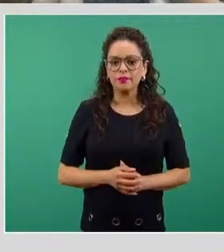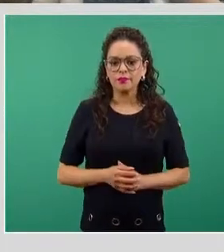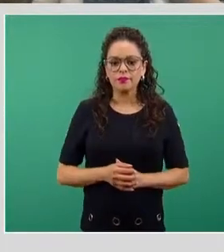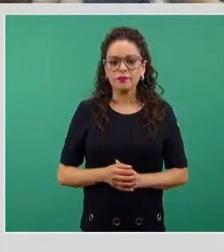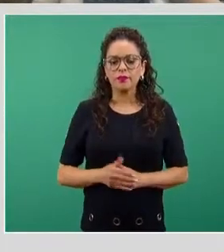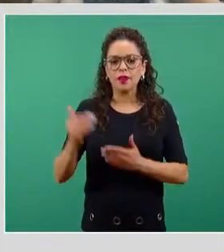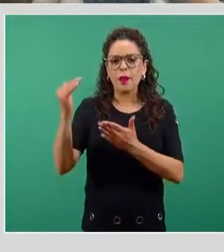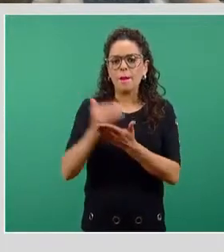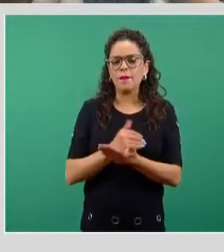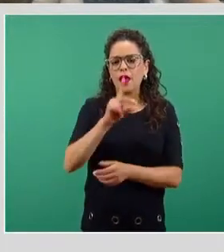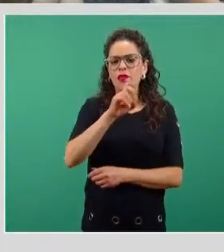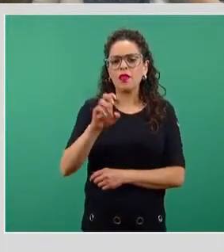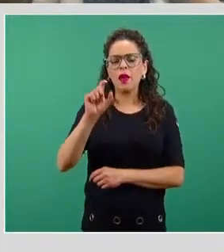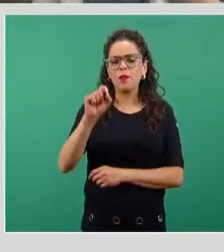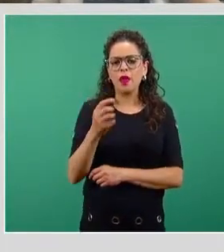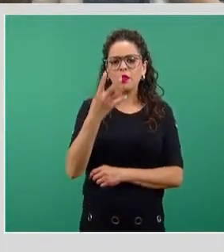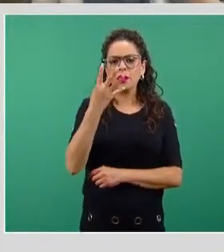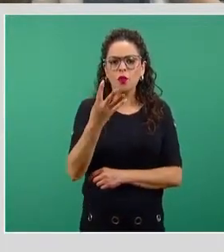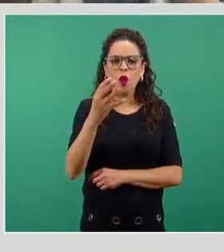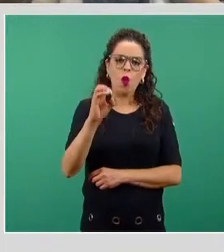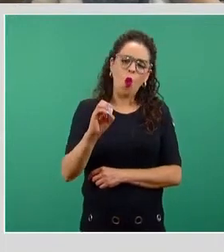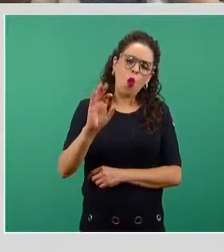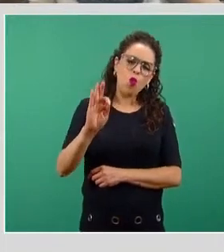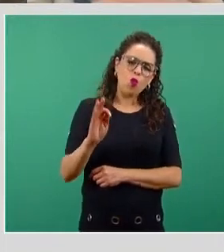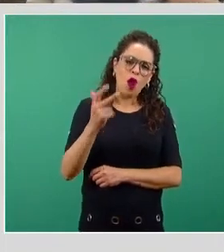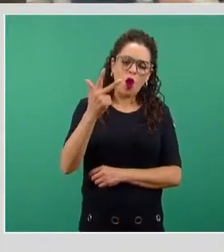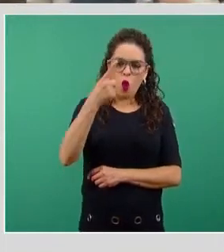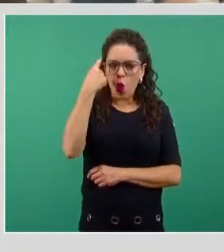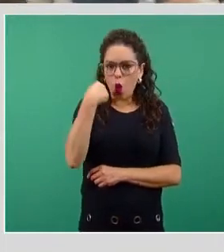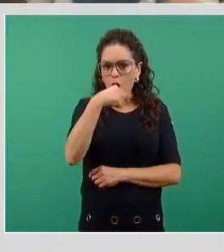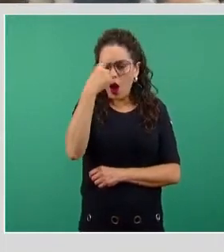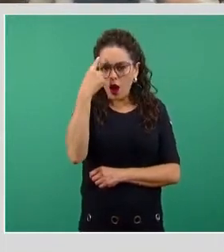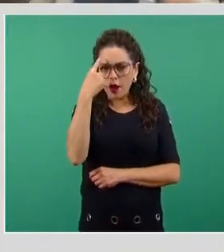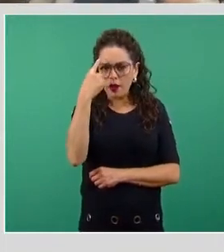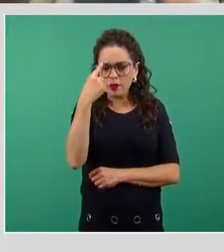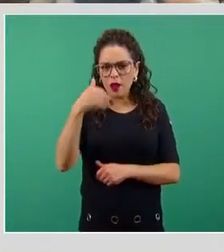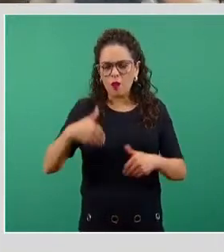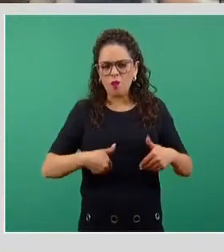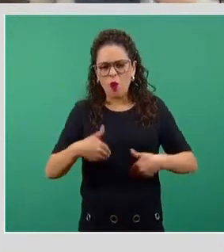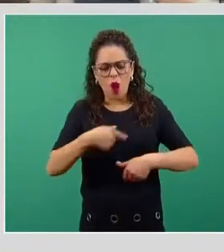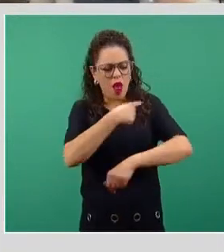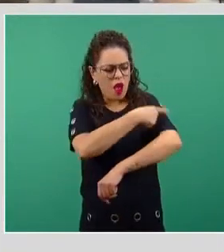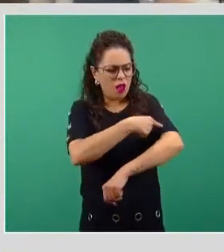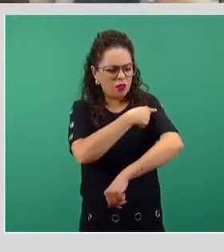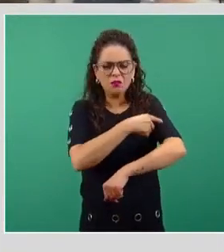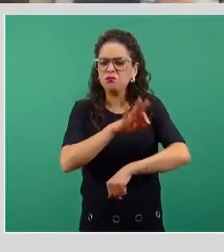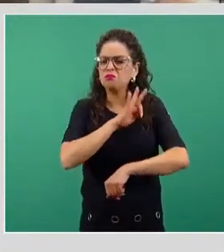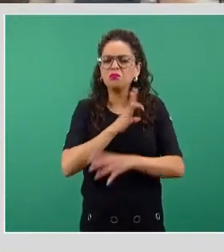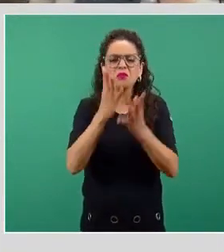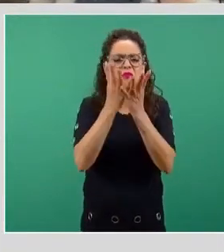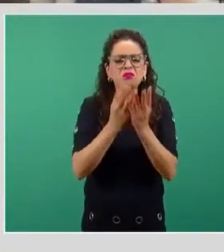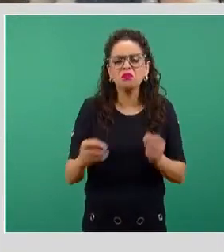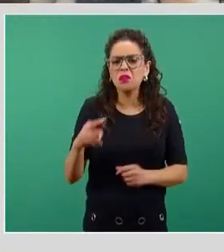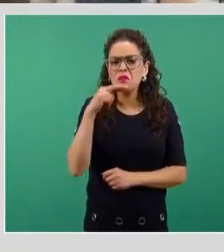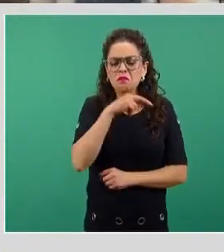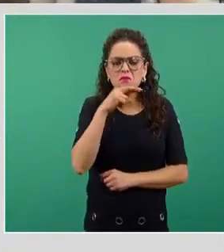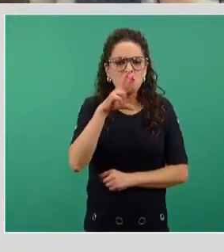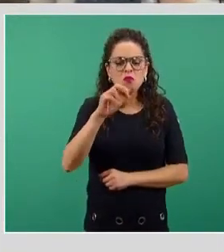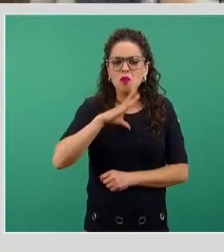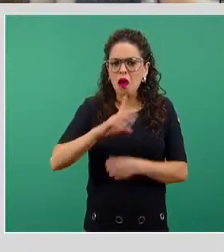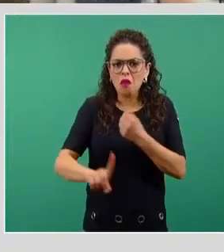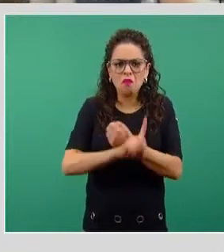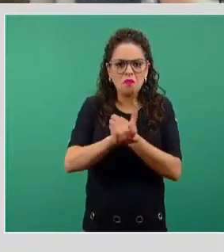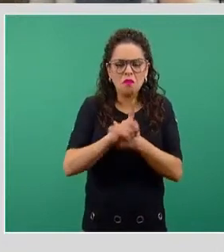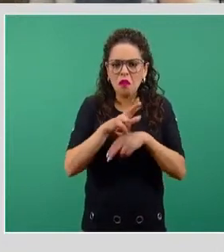a las 48 horas que en su momento resuelven sin mayor problema. Estas podrían ser los